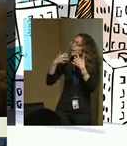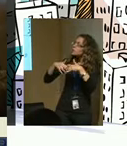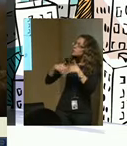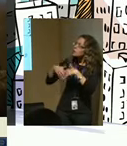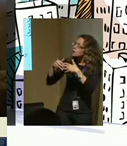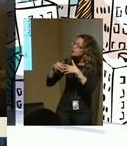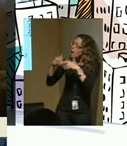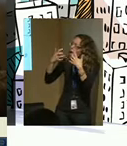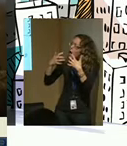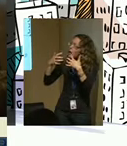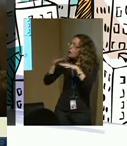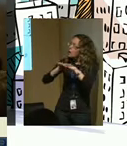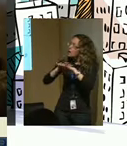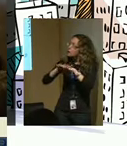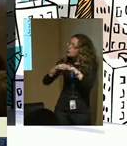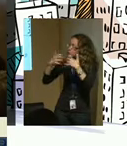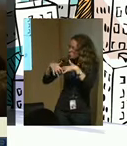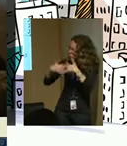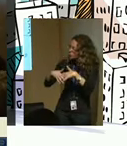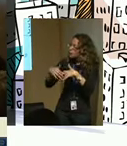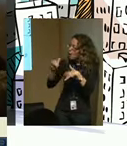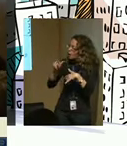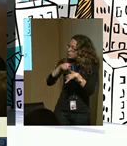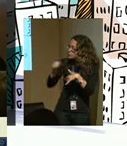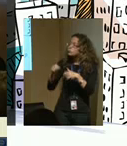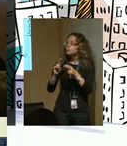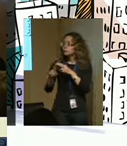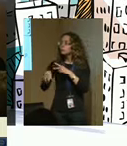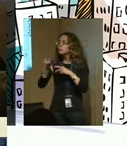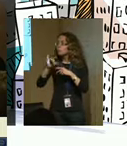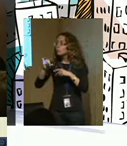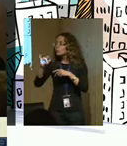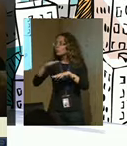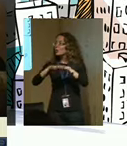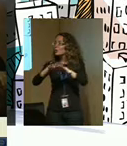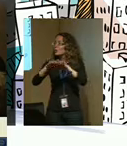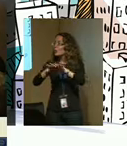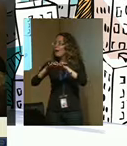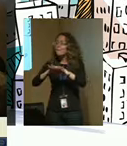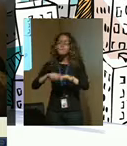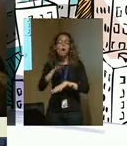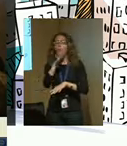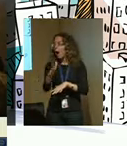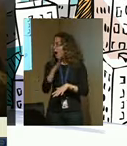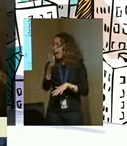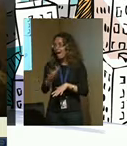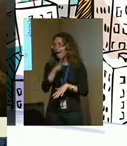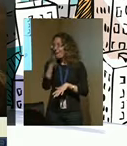Sí. Tenemos una estructura espectacular. La verdad...